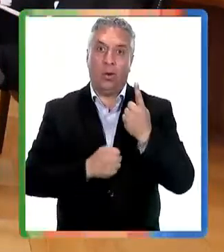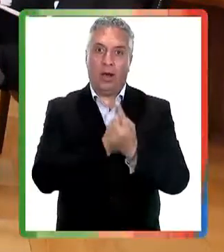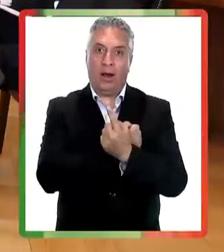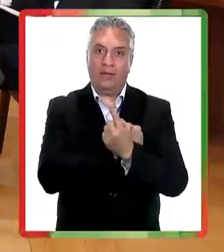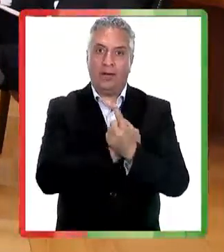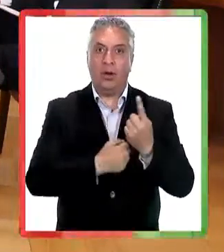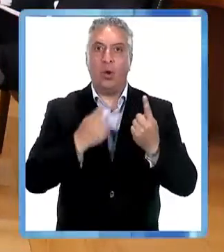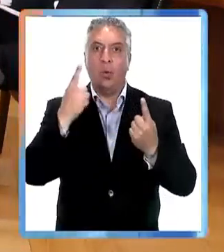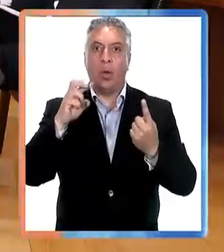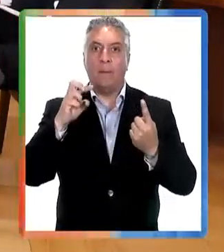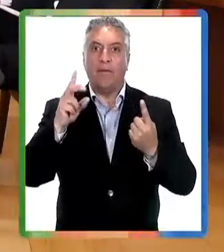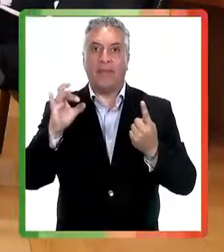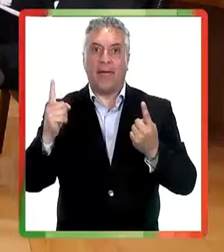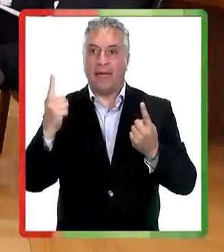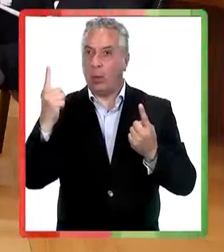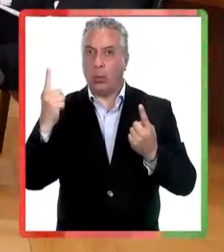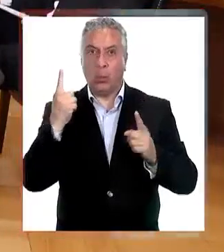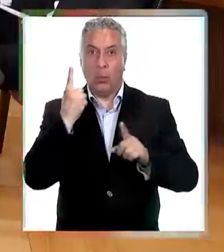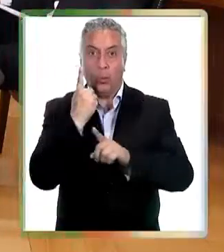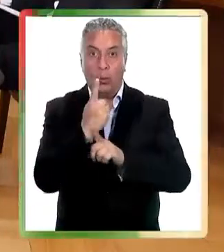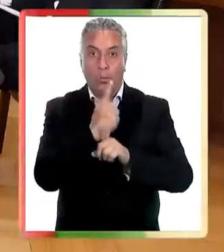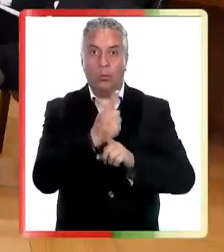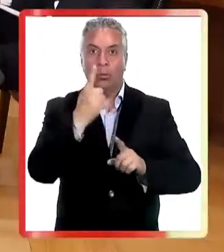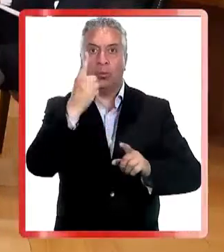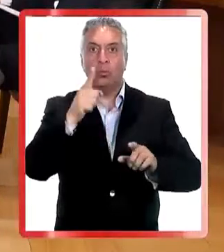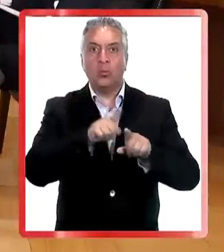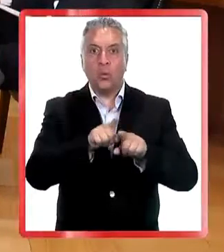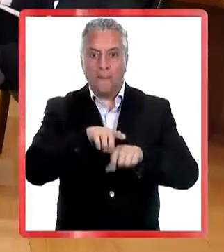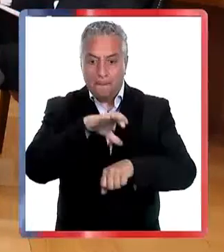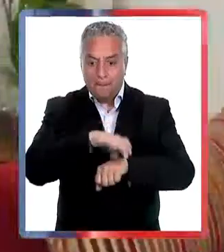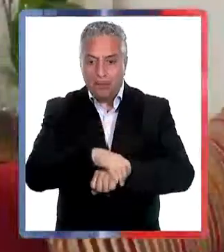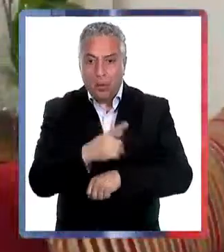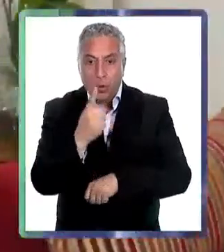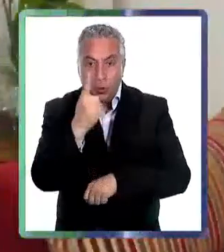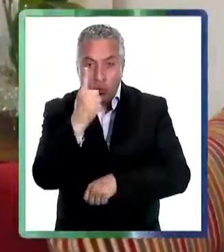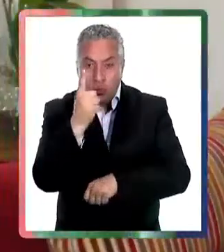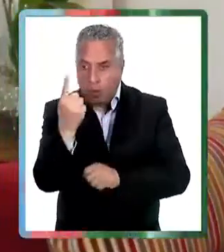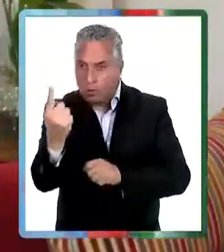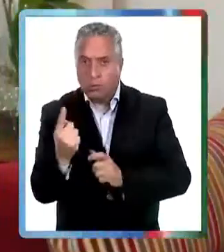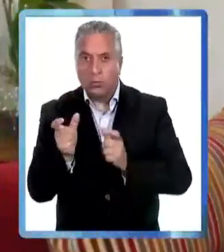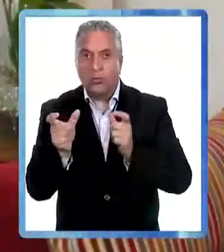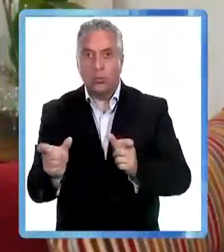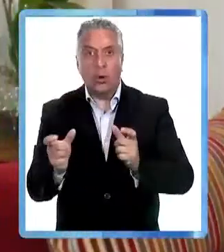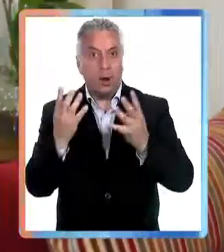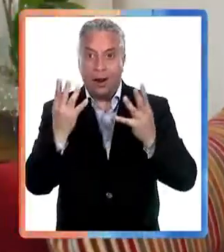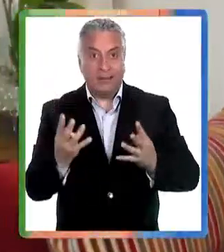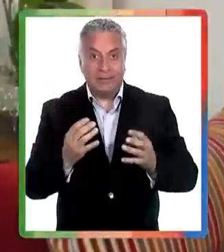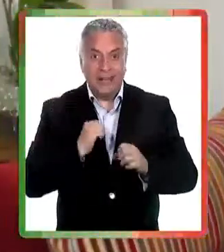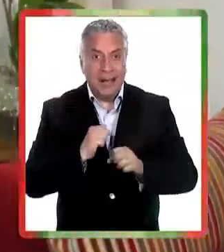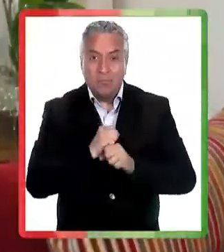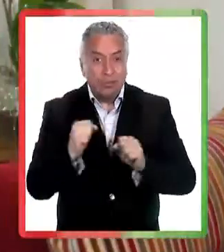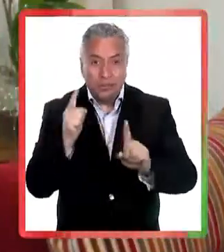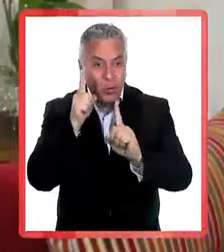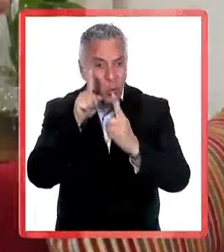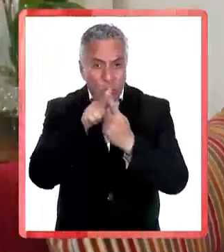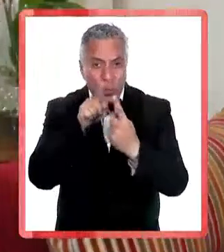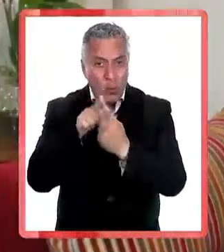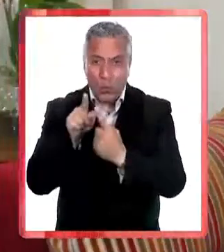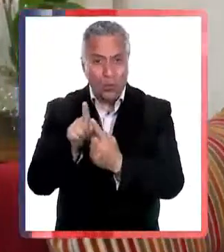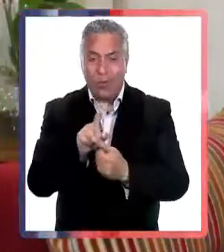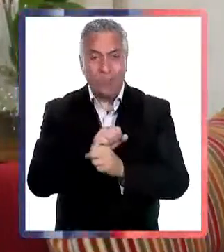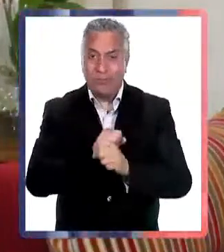por cada persona para protegerlo, ni tampoco un gendarme por preso para estar cuidando las cárceles. Entonces, con